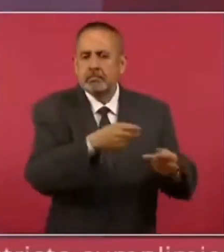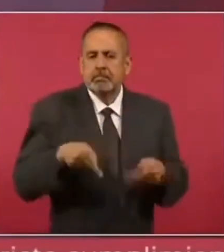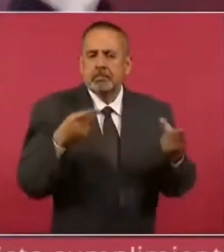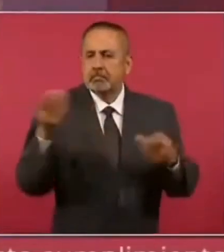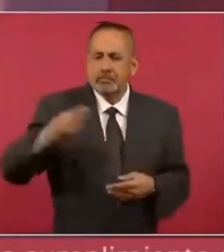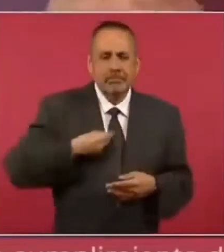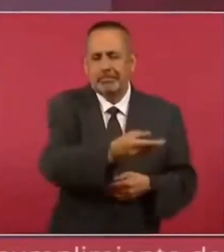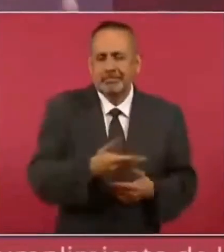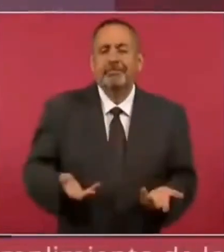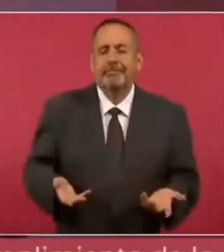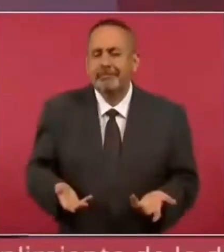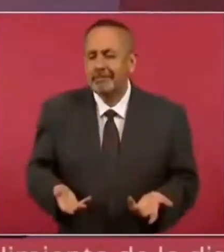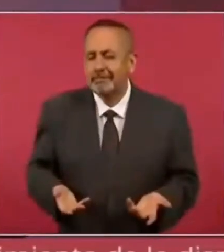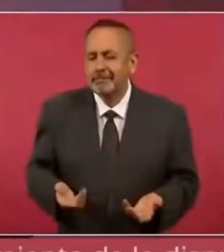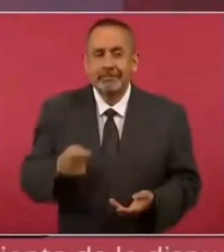Ahí no hay